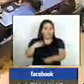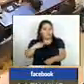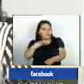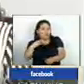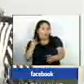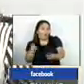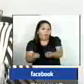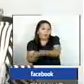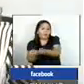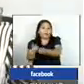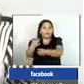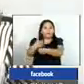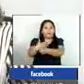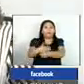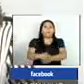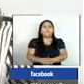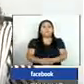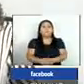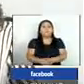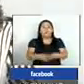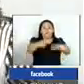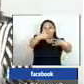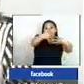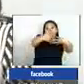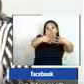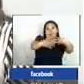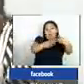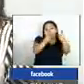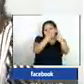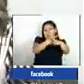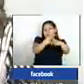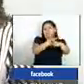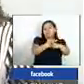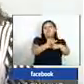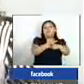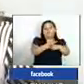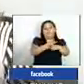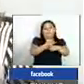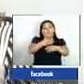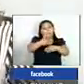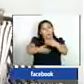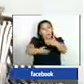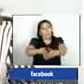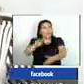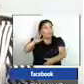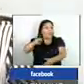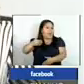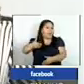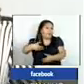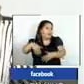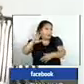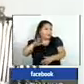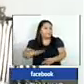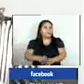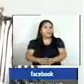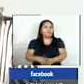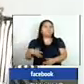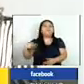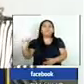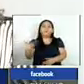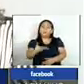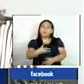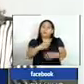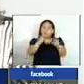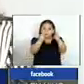partidarias. Una reforma constitucional, que obviamente va a ser un proceso un poco más largo de tres años, pero también nosotros podemos